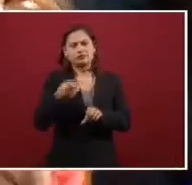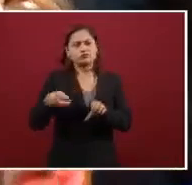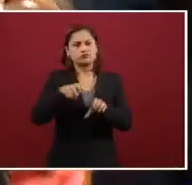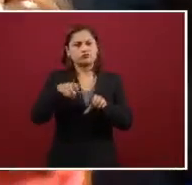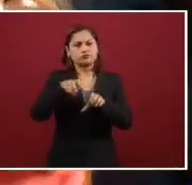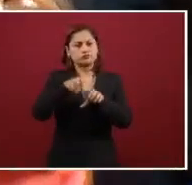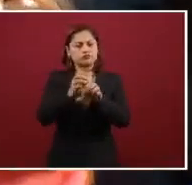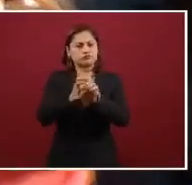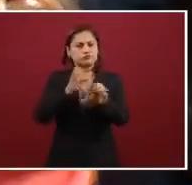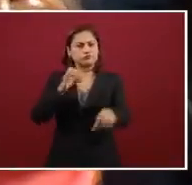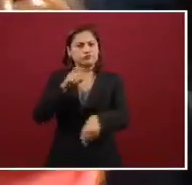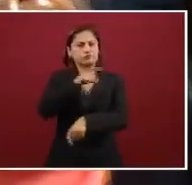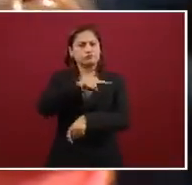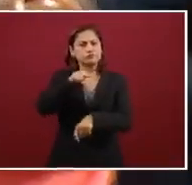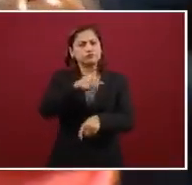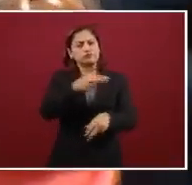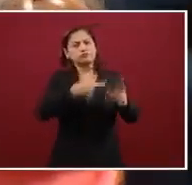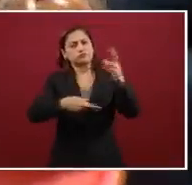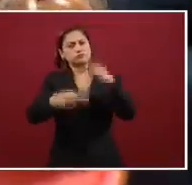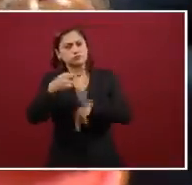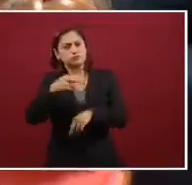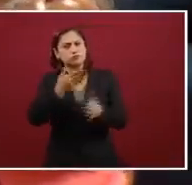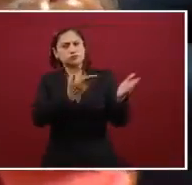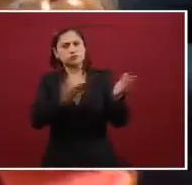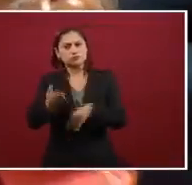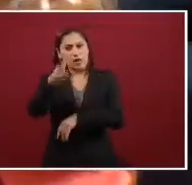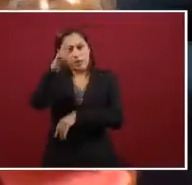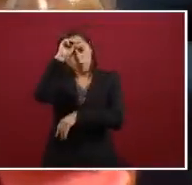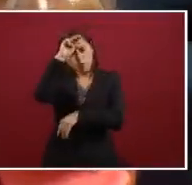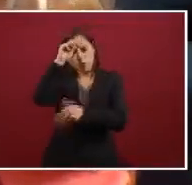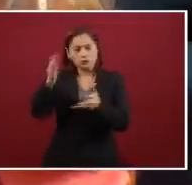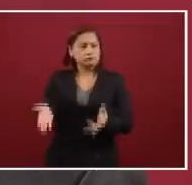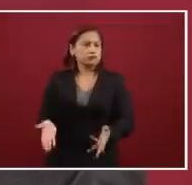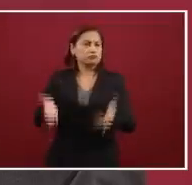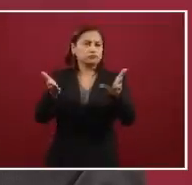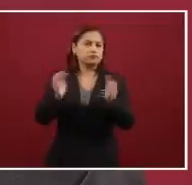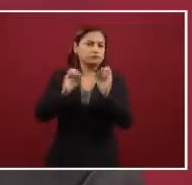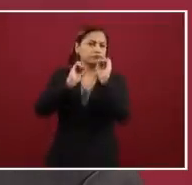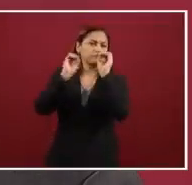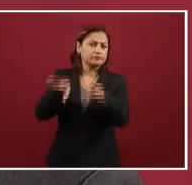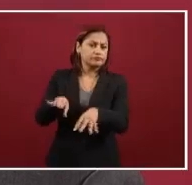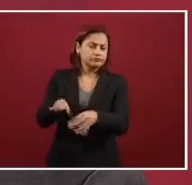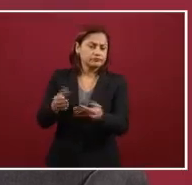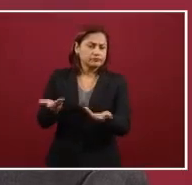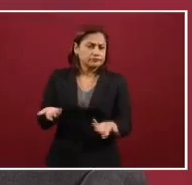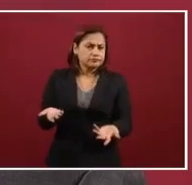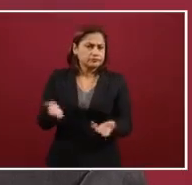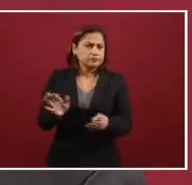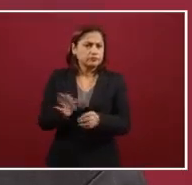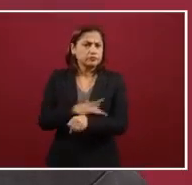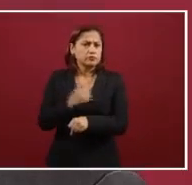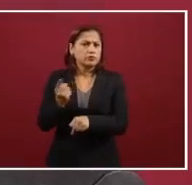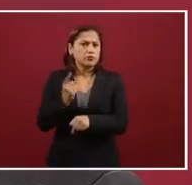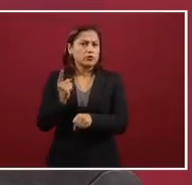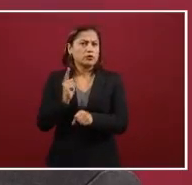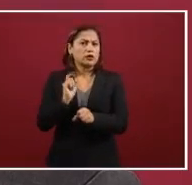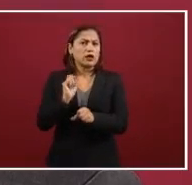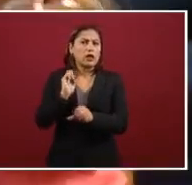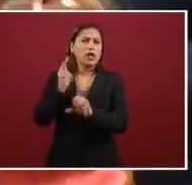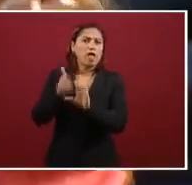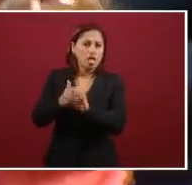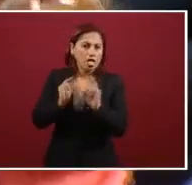Tamaulipas, y llegando, por ejemplo, a Monterrey, los sueltan y prácticamente los botan porque no son instalados en ningún albergue y